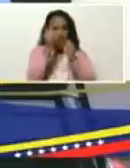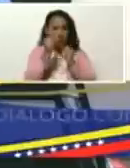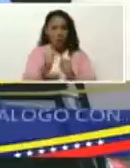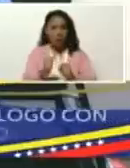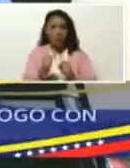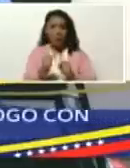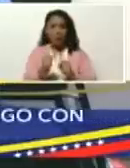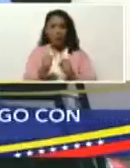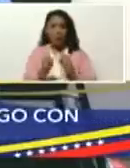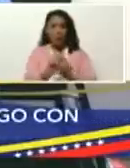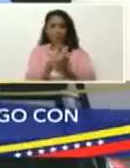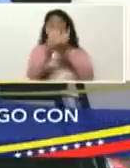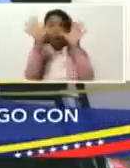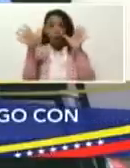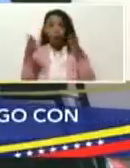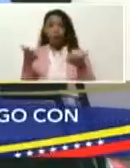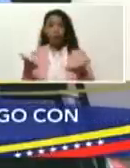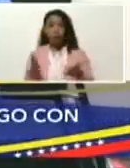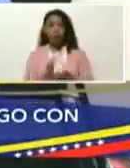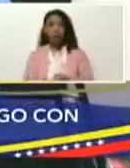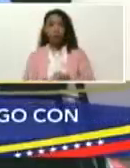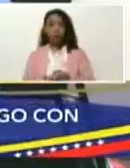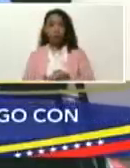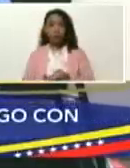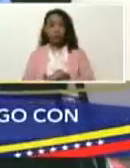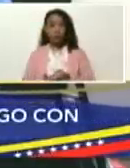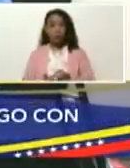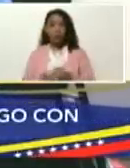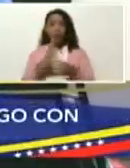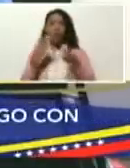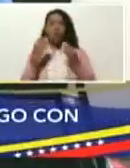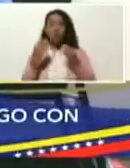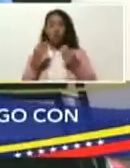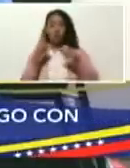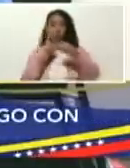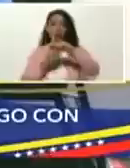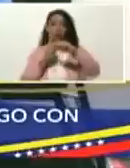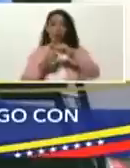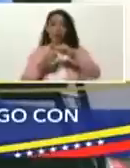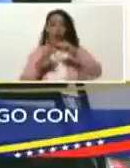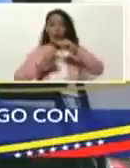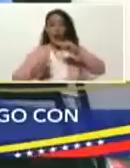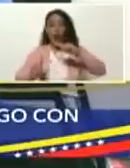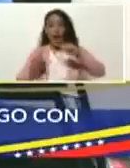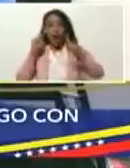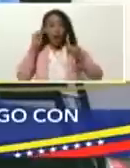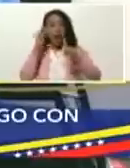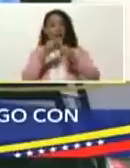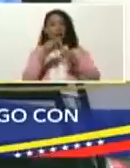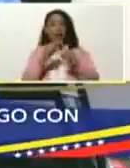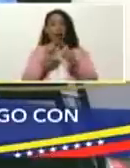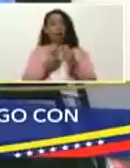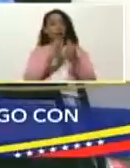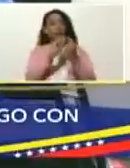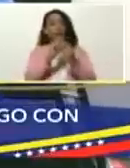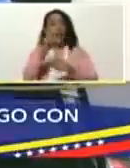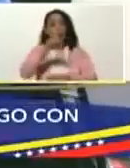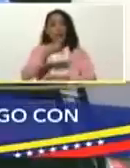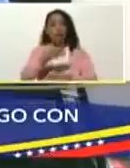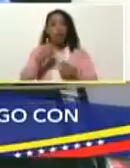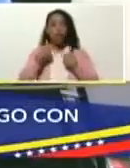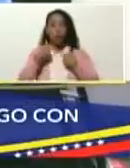Claridad y mucha buena vibra hacia un diálogo necesario y